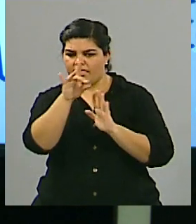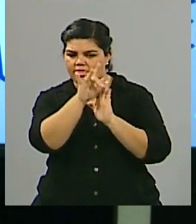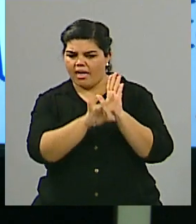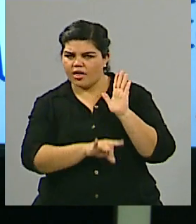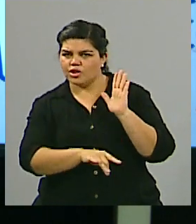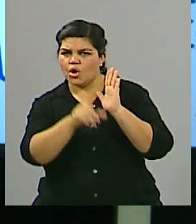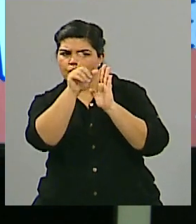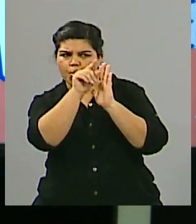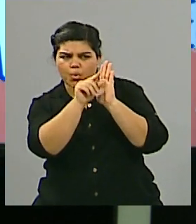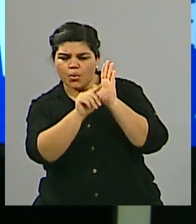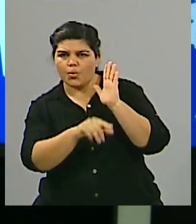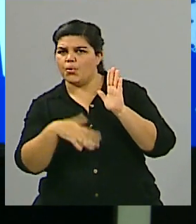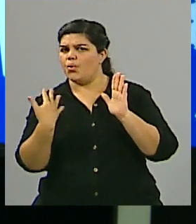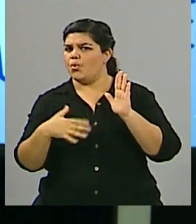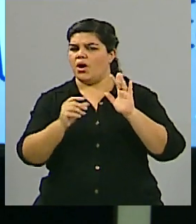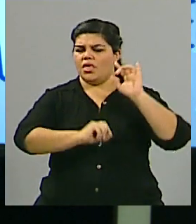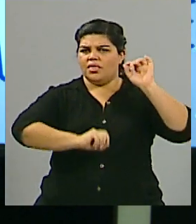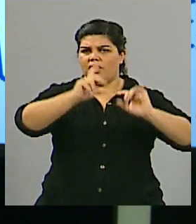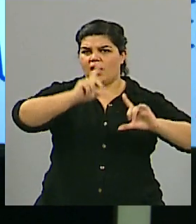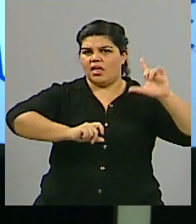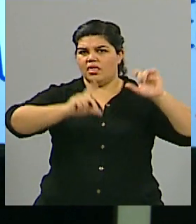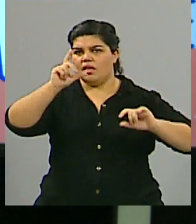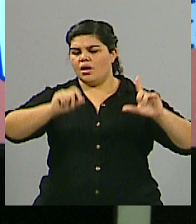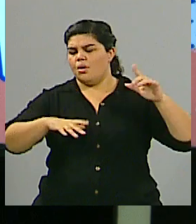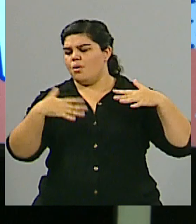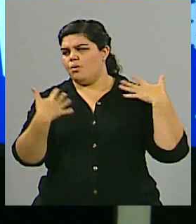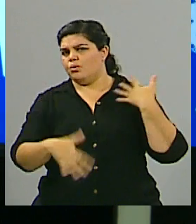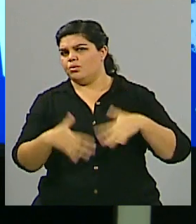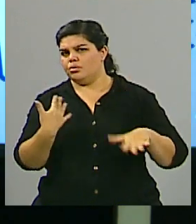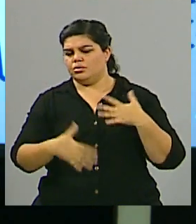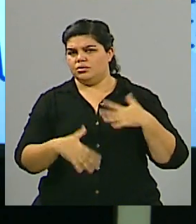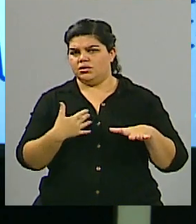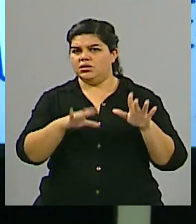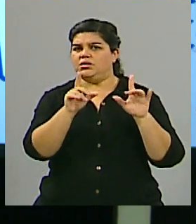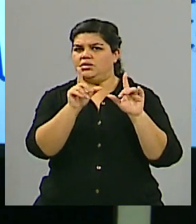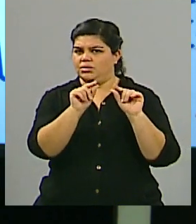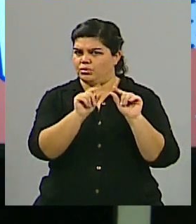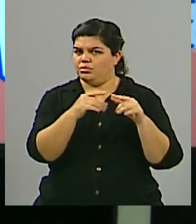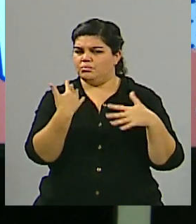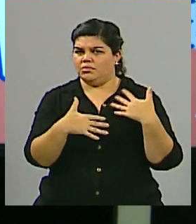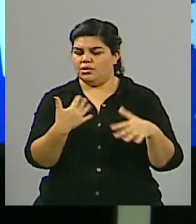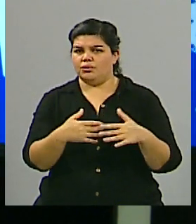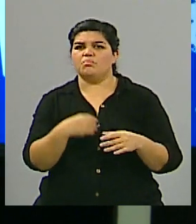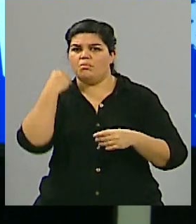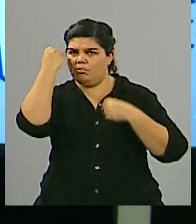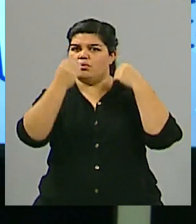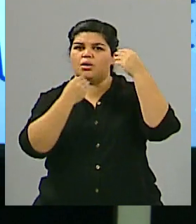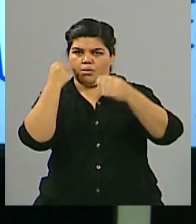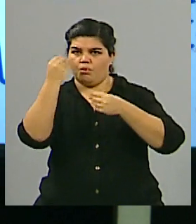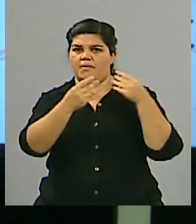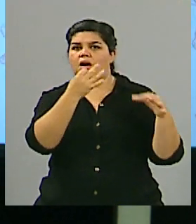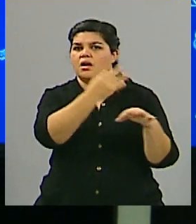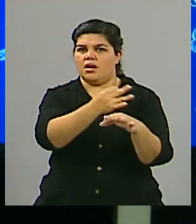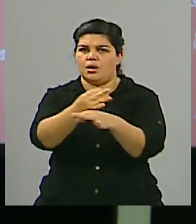mira desde el punto de vista estadístico y hay algo que nos preocupa en relación a tu pregunta. En todas las instituciones educativas,